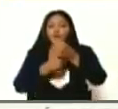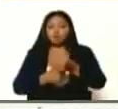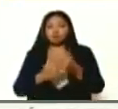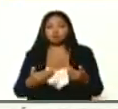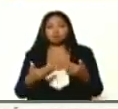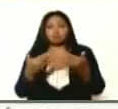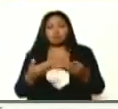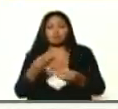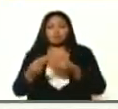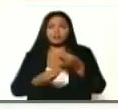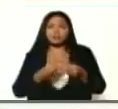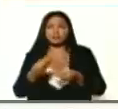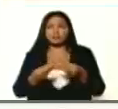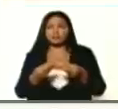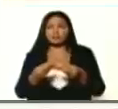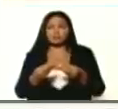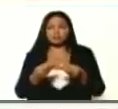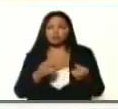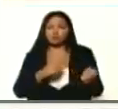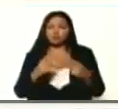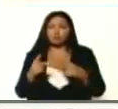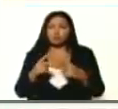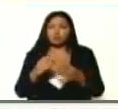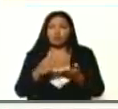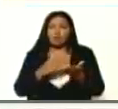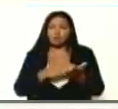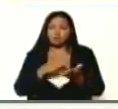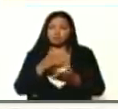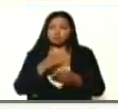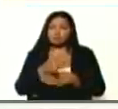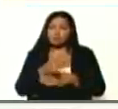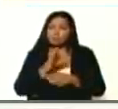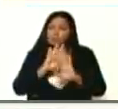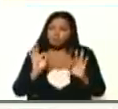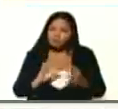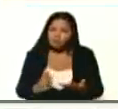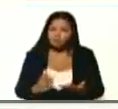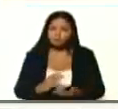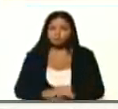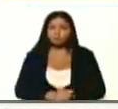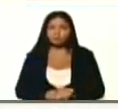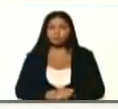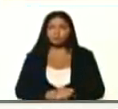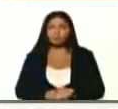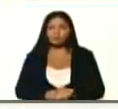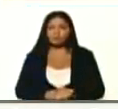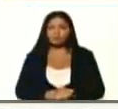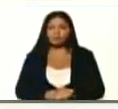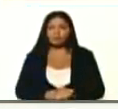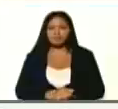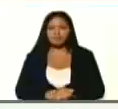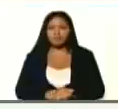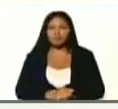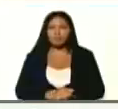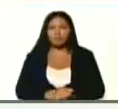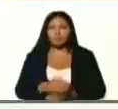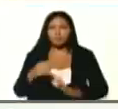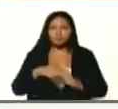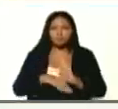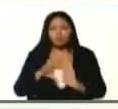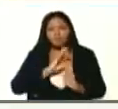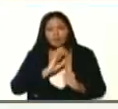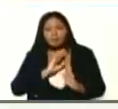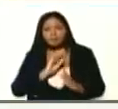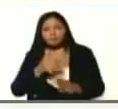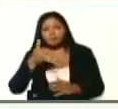la realización de un trámite ante dicho organismo. A través del vaciado del contenido de los teléfonos de los